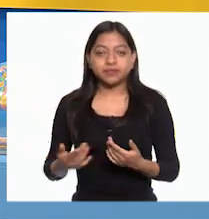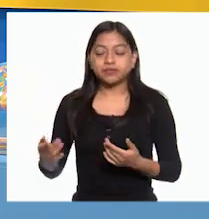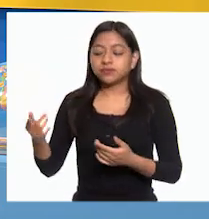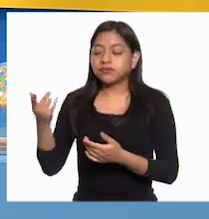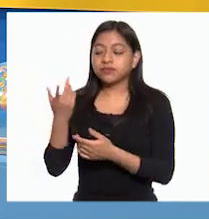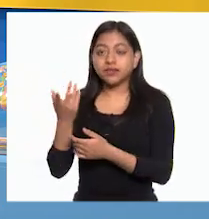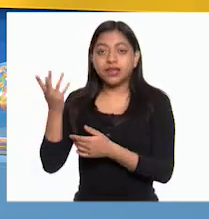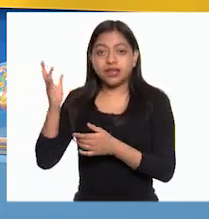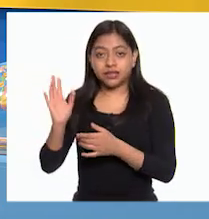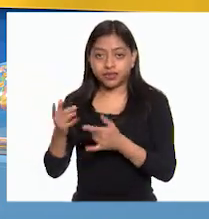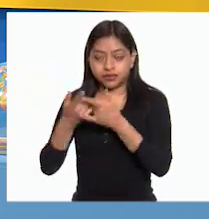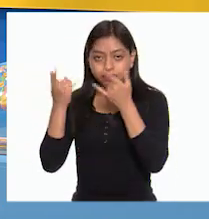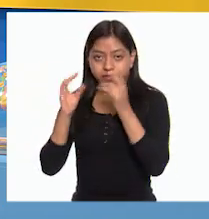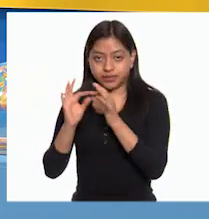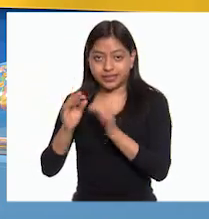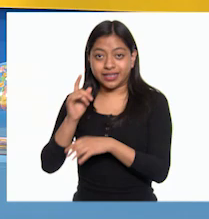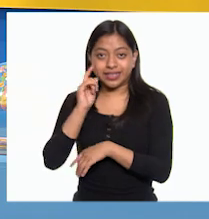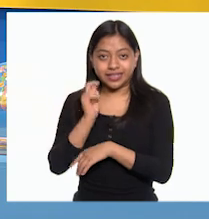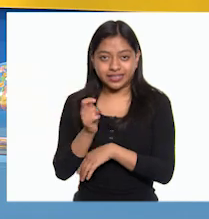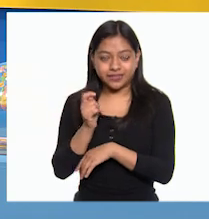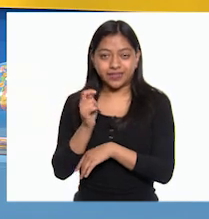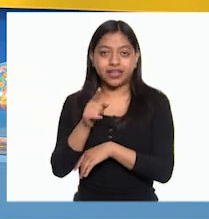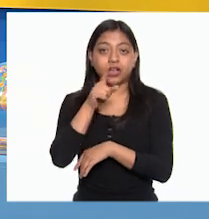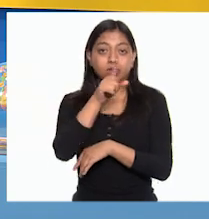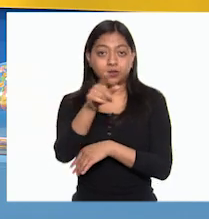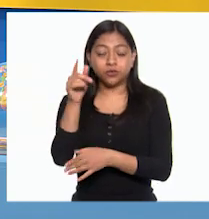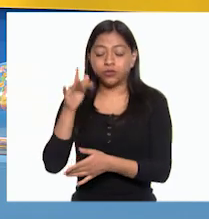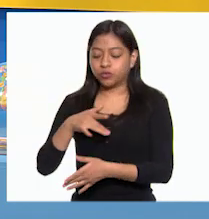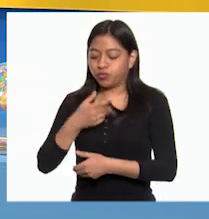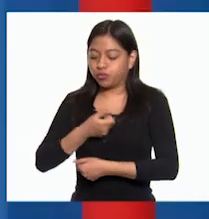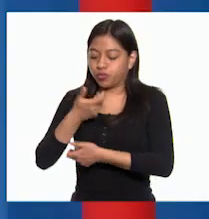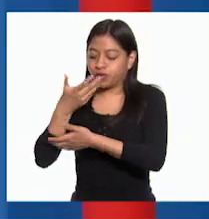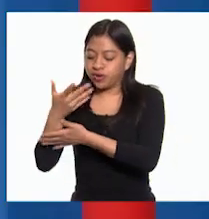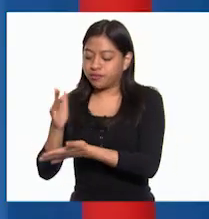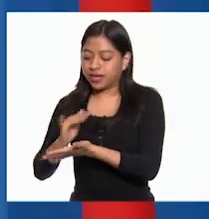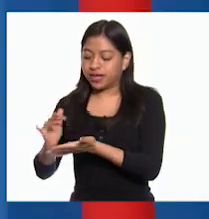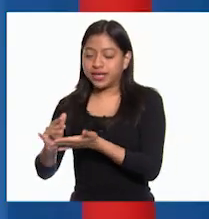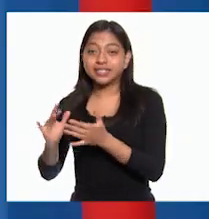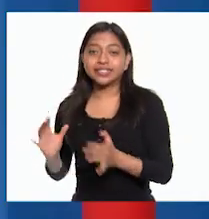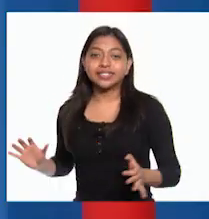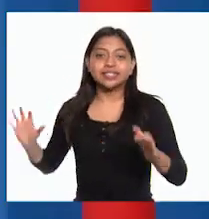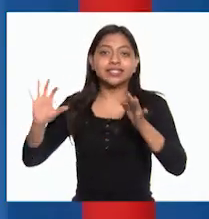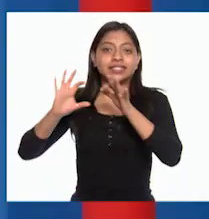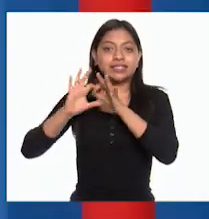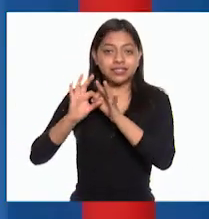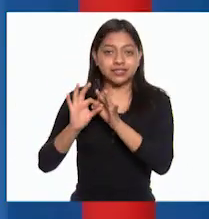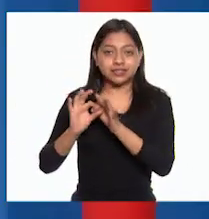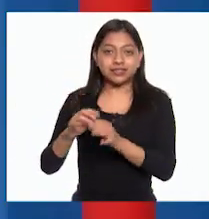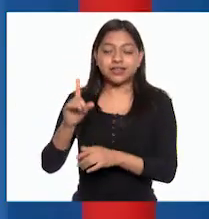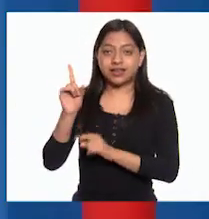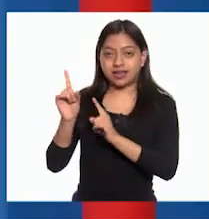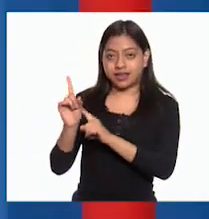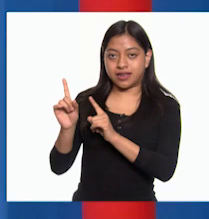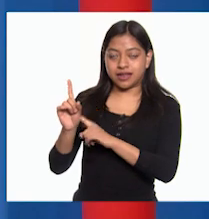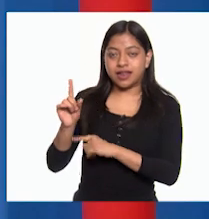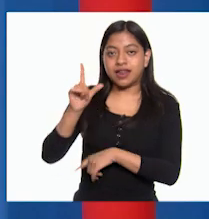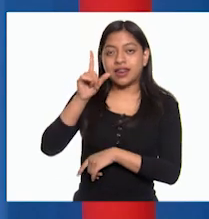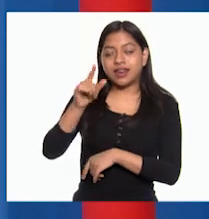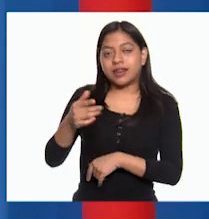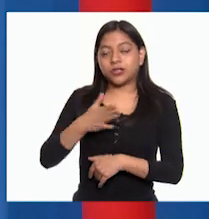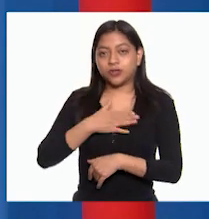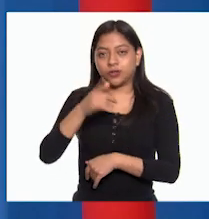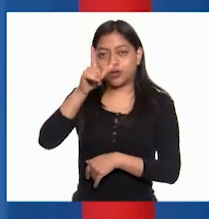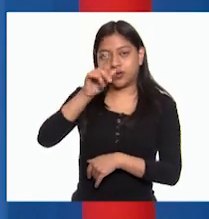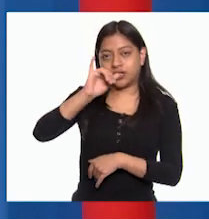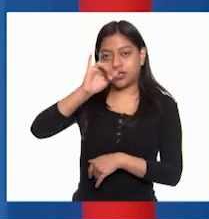constituyen intermediarios entre el escritor y el lector. Ahora sí me quedó bien clarito, Gaby.